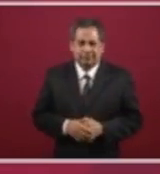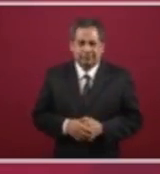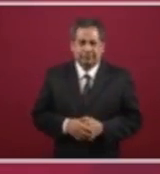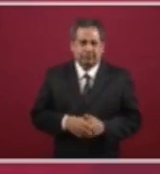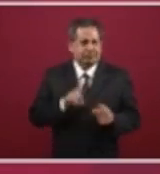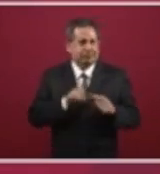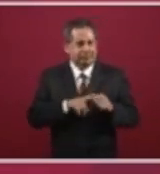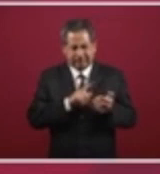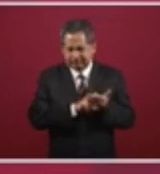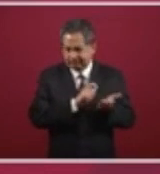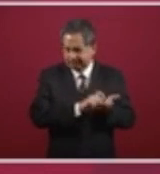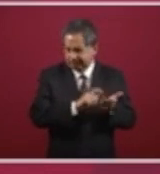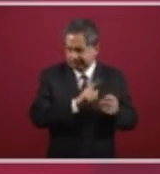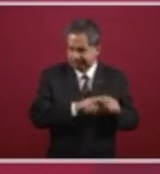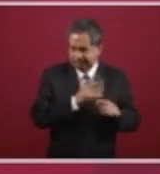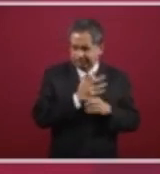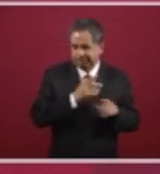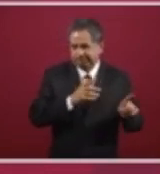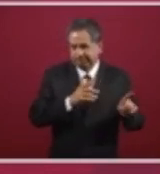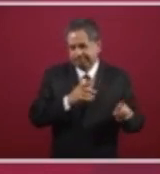según